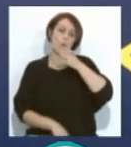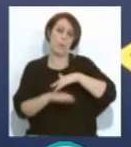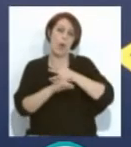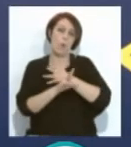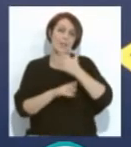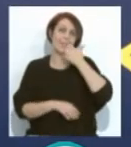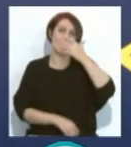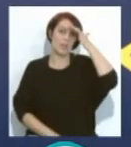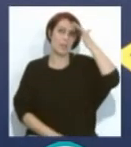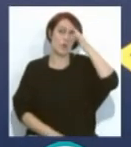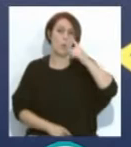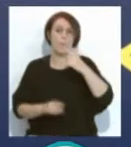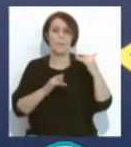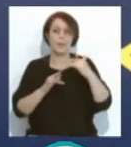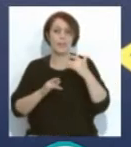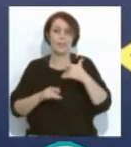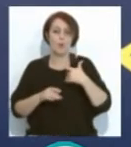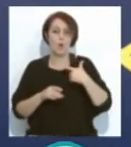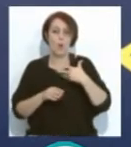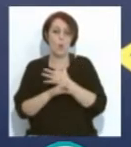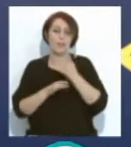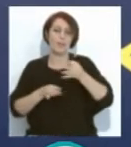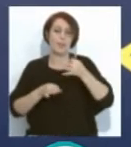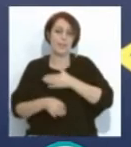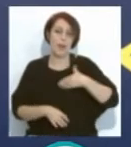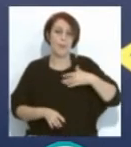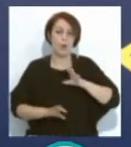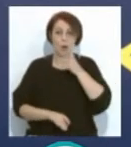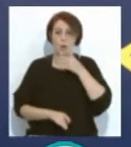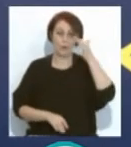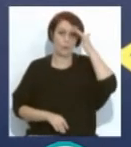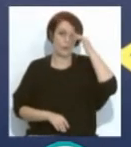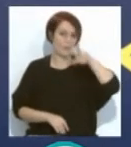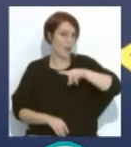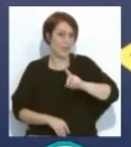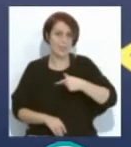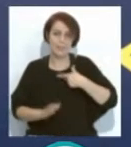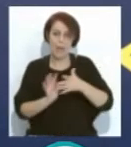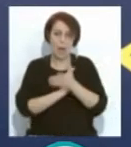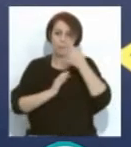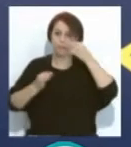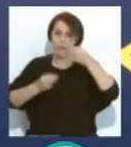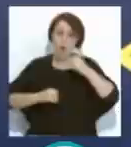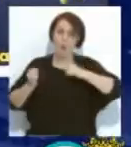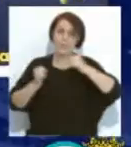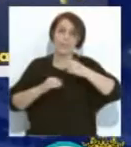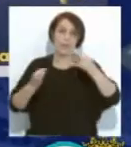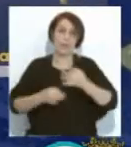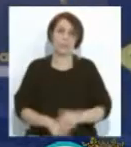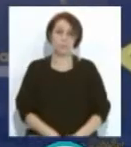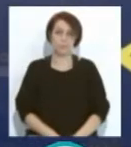lo soñás es uno de los partidos que quisiera jugar siempre. Y bueno, pero ahora ya no es un sueño, es una realidad, y hay que tratar de competir de la mejor manera.